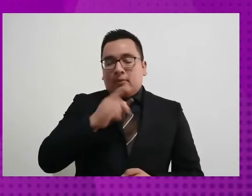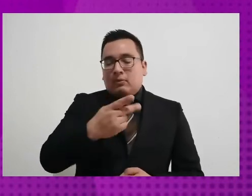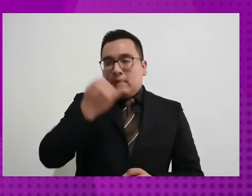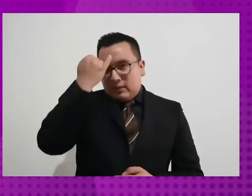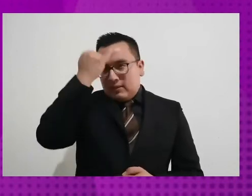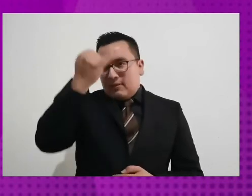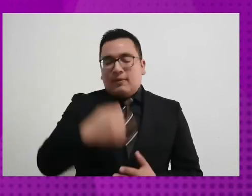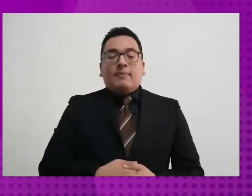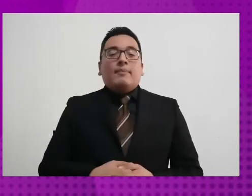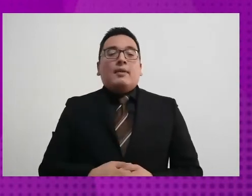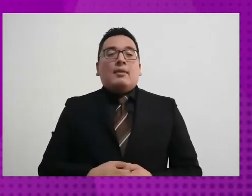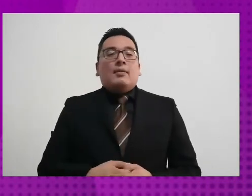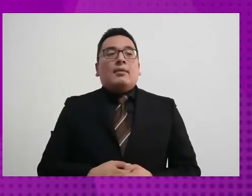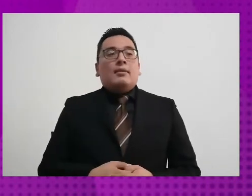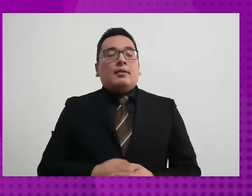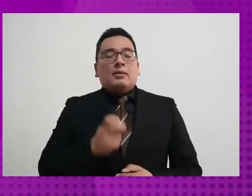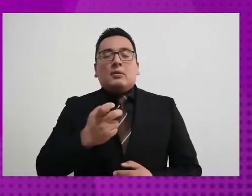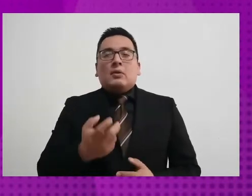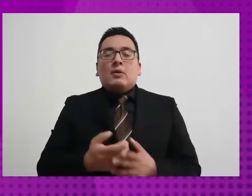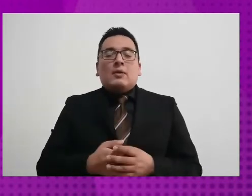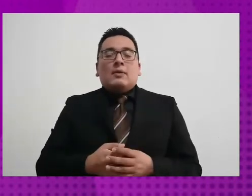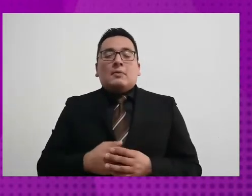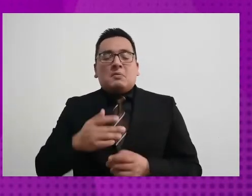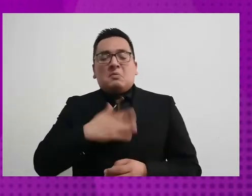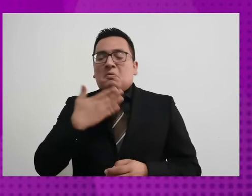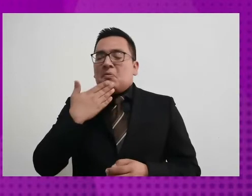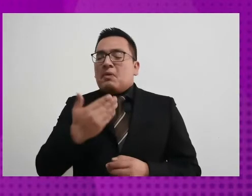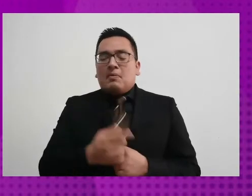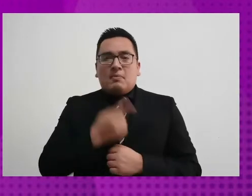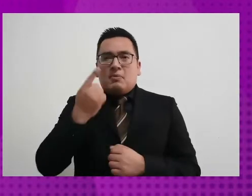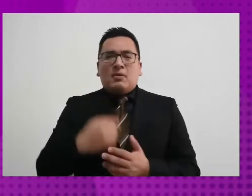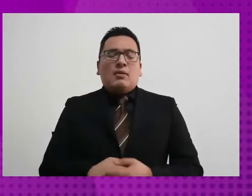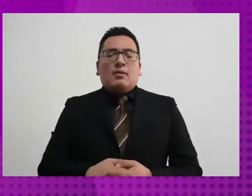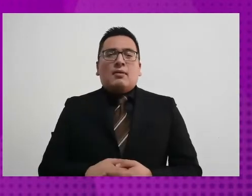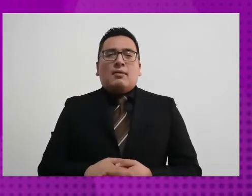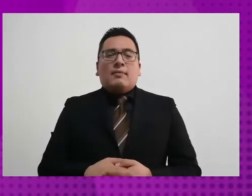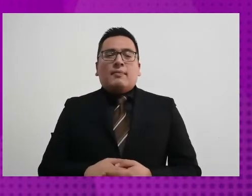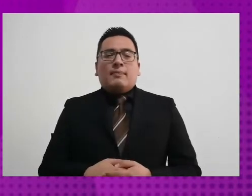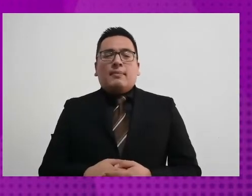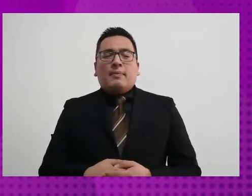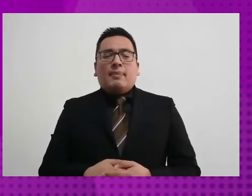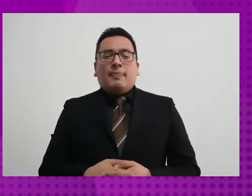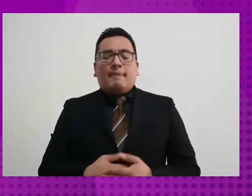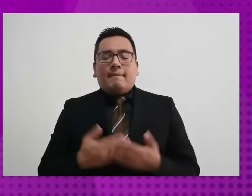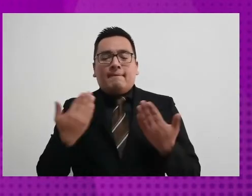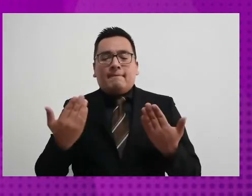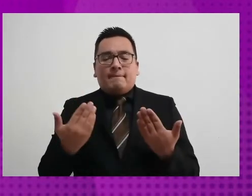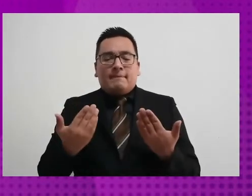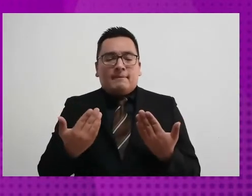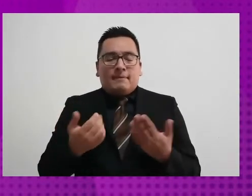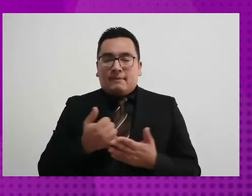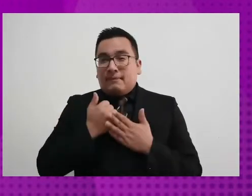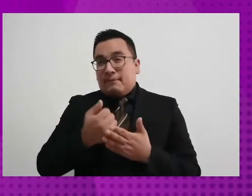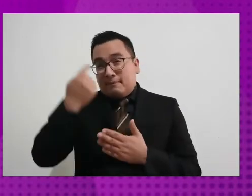una iniciativa en este sentido, ¿no? Y creo que es darle justamente un contenido amplio a combatir